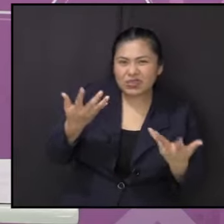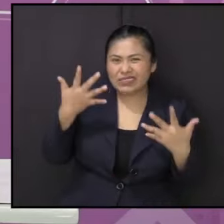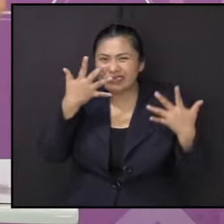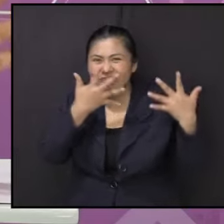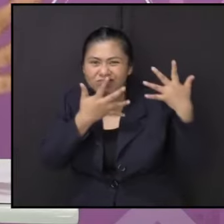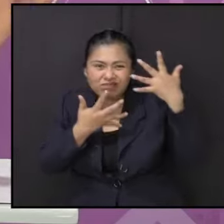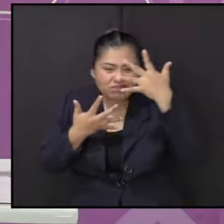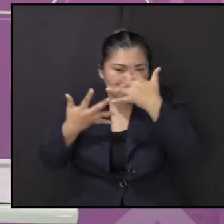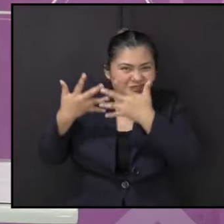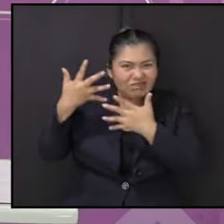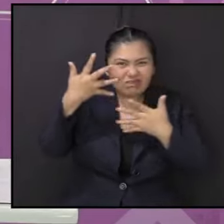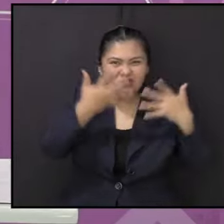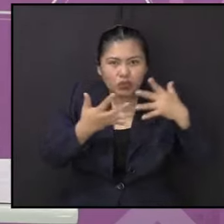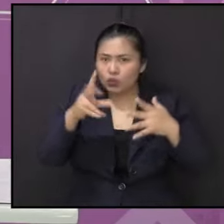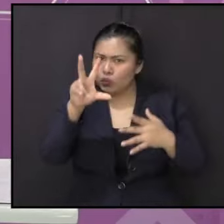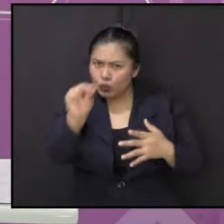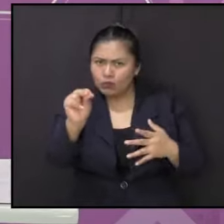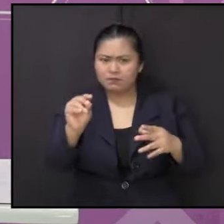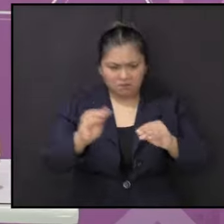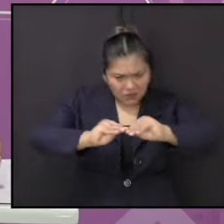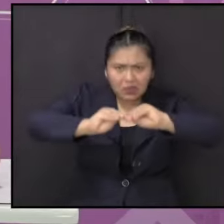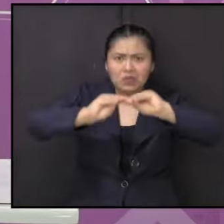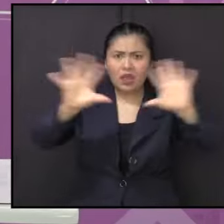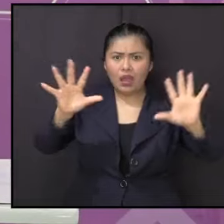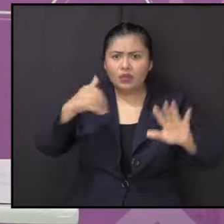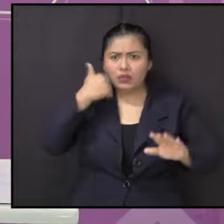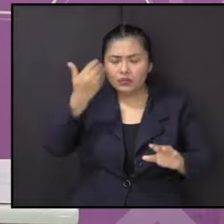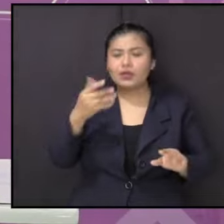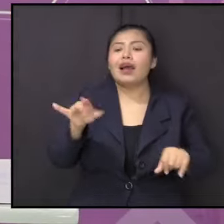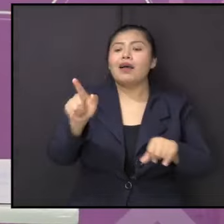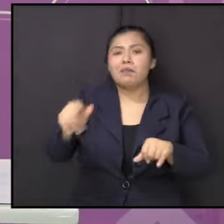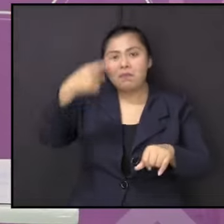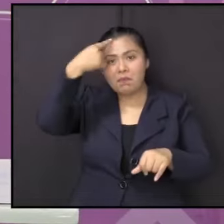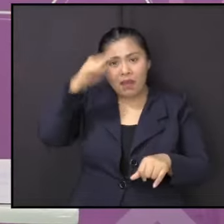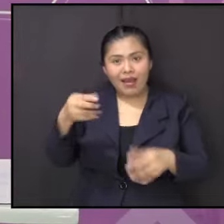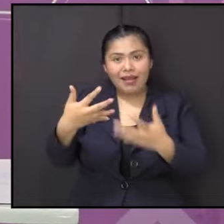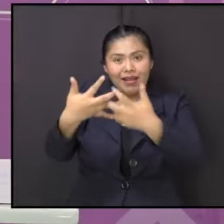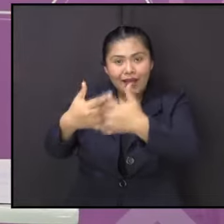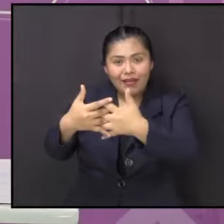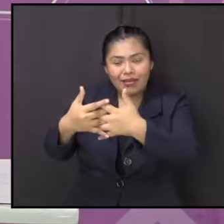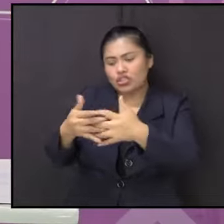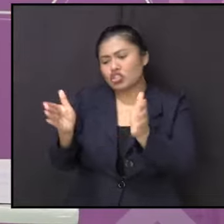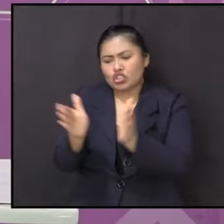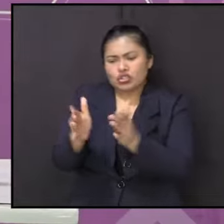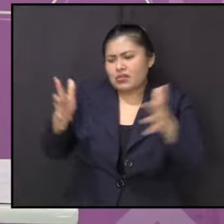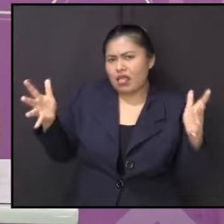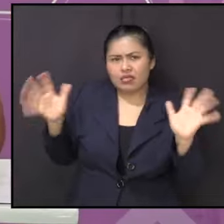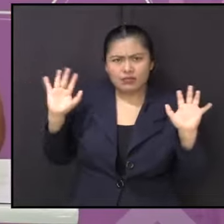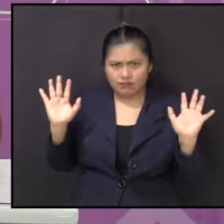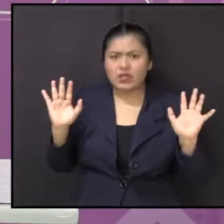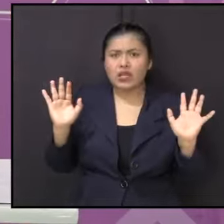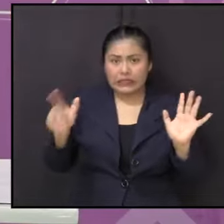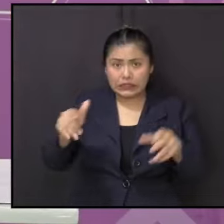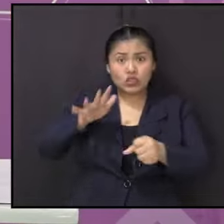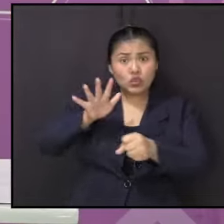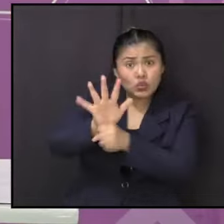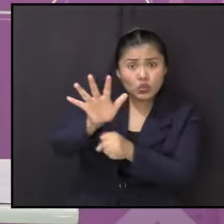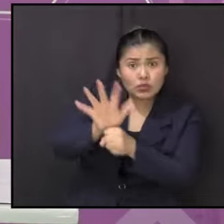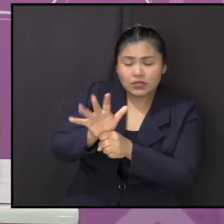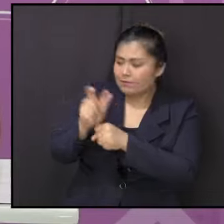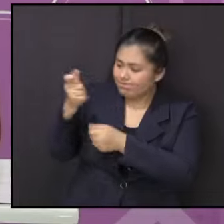y esquemas de financiamiento justamente para los emprendedores pequeños y medianos sean adecuados, asequibles, oportunos y suficientes que les